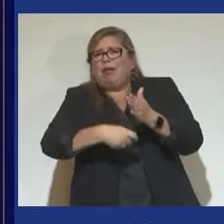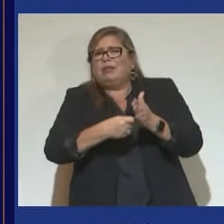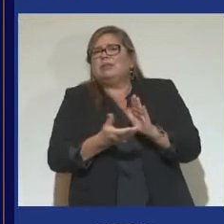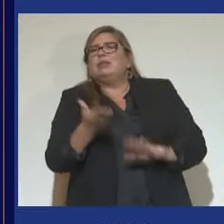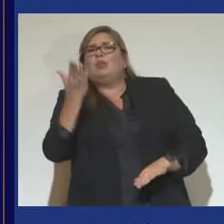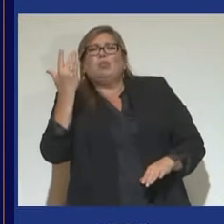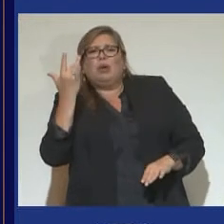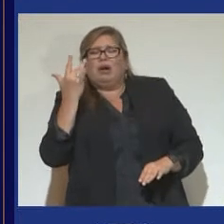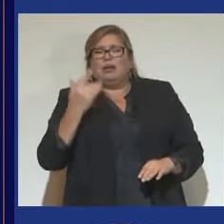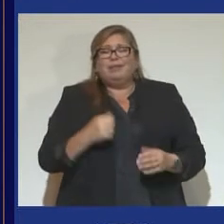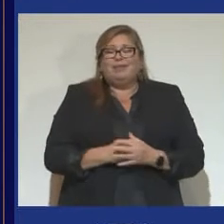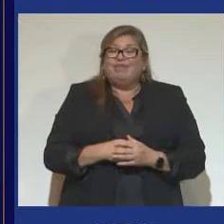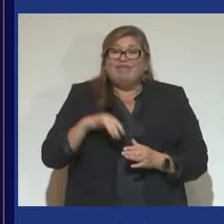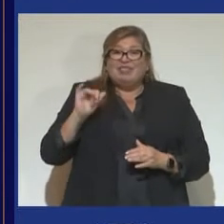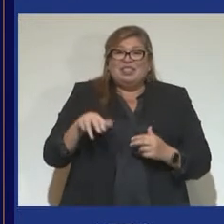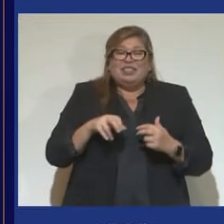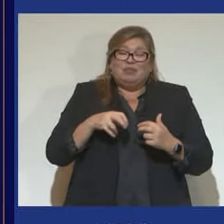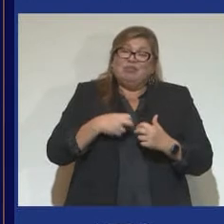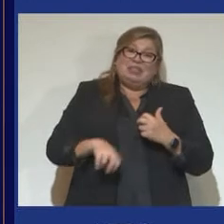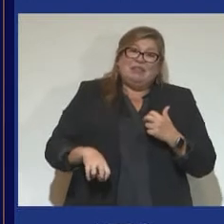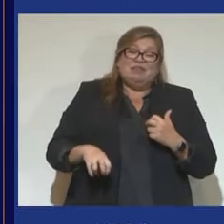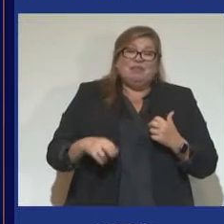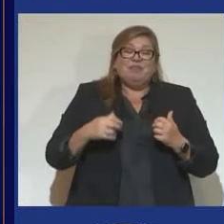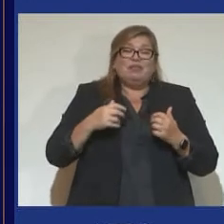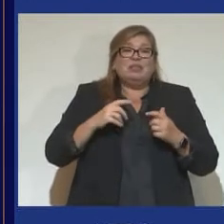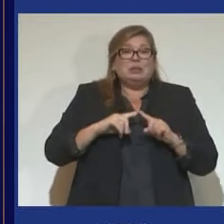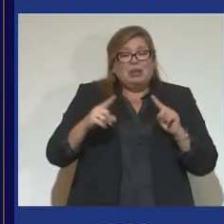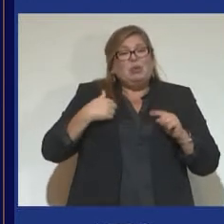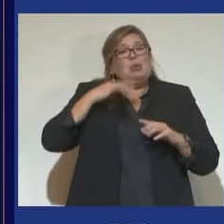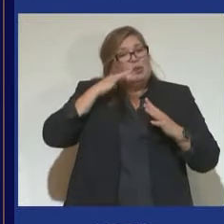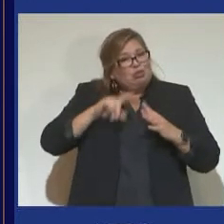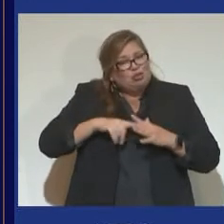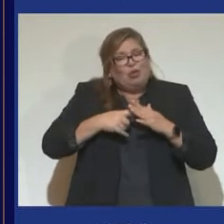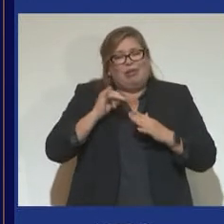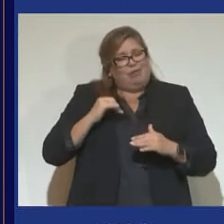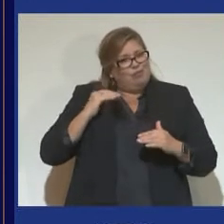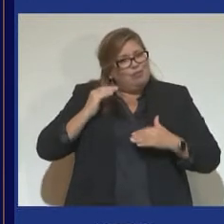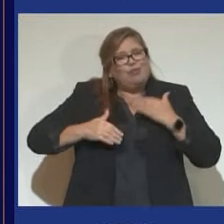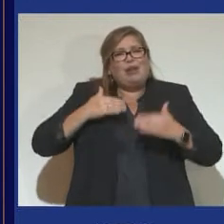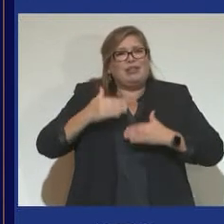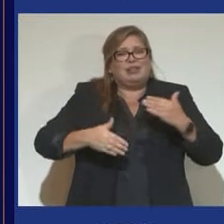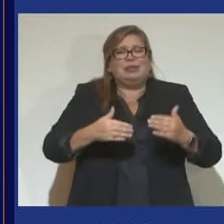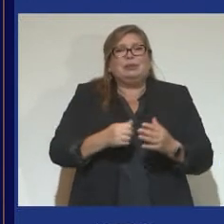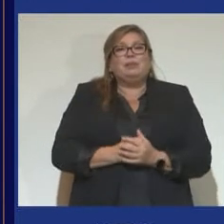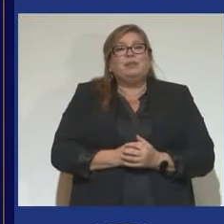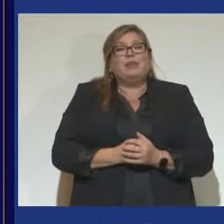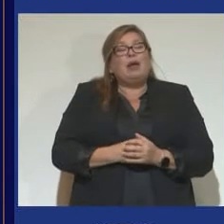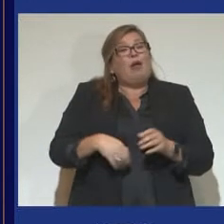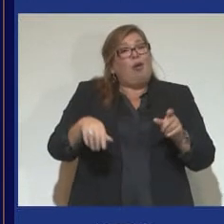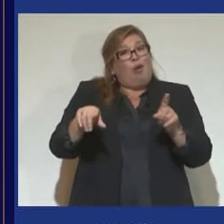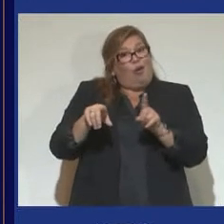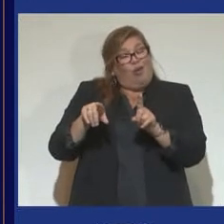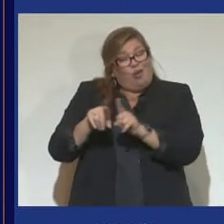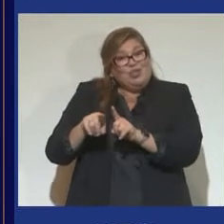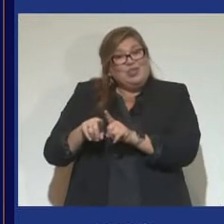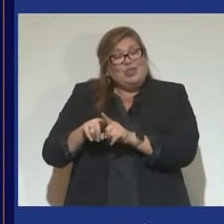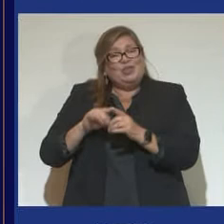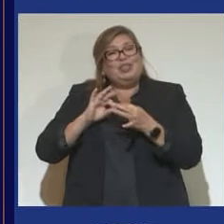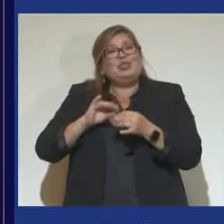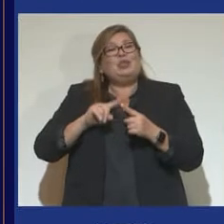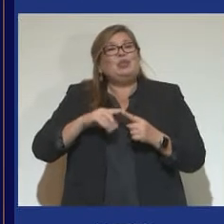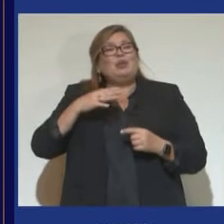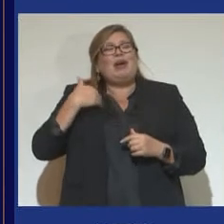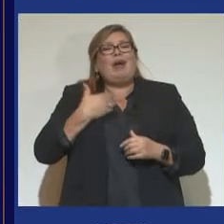nadie dijo que será fácil esta oficina está bajo la sombrilla de empezar el proceso y tiene que ver con nuestro plan maestro